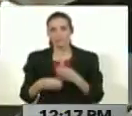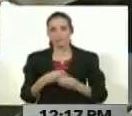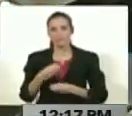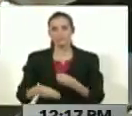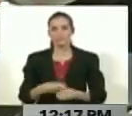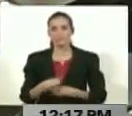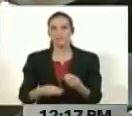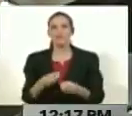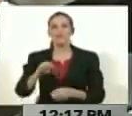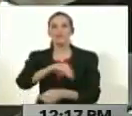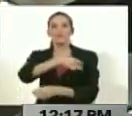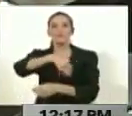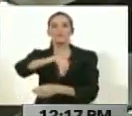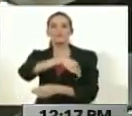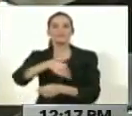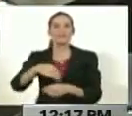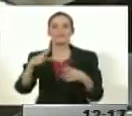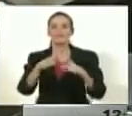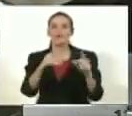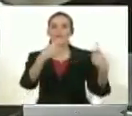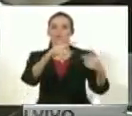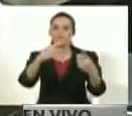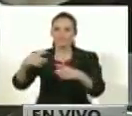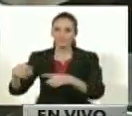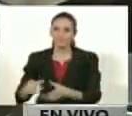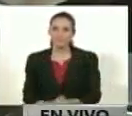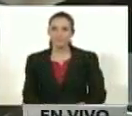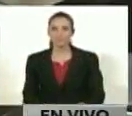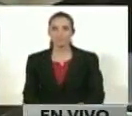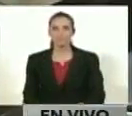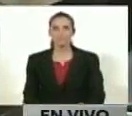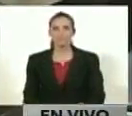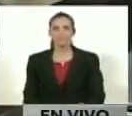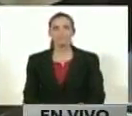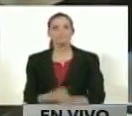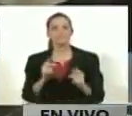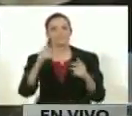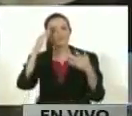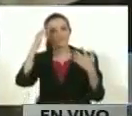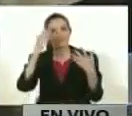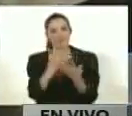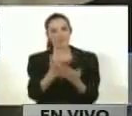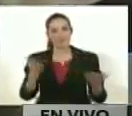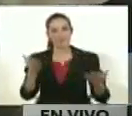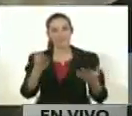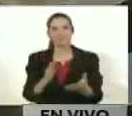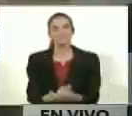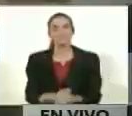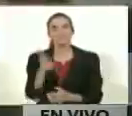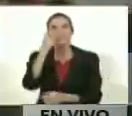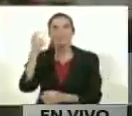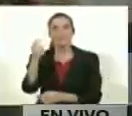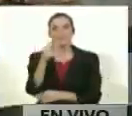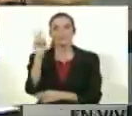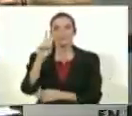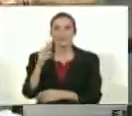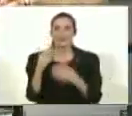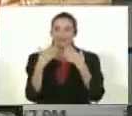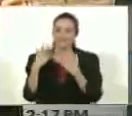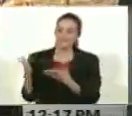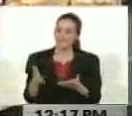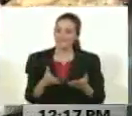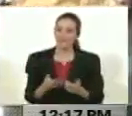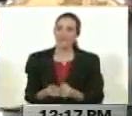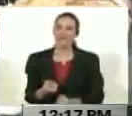crear música en todas sus variantes. Bueno, sí, un gran saludo a todos y a todas, pueblo de Venezuela. Gracias por la